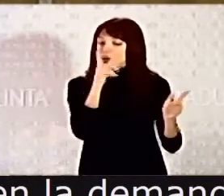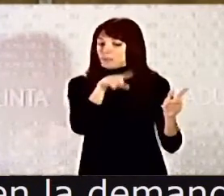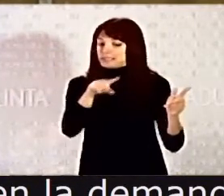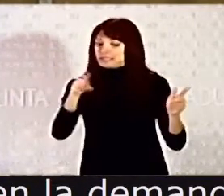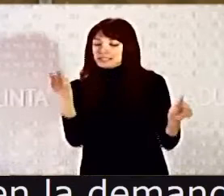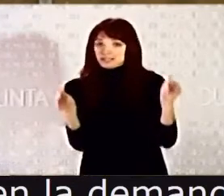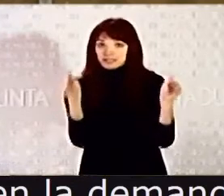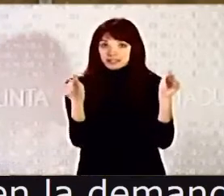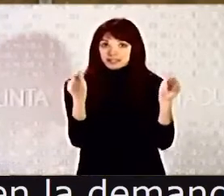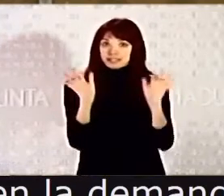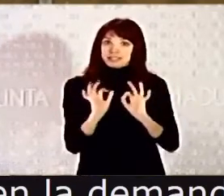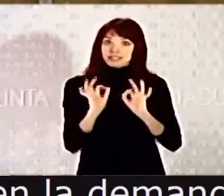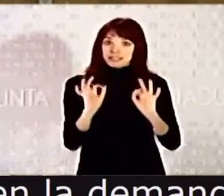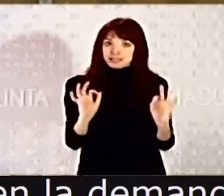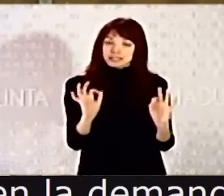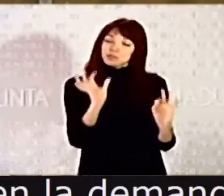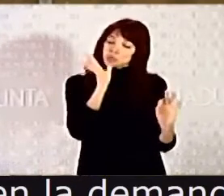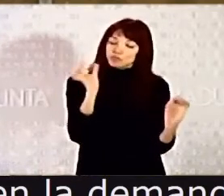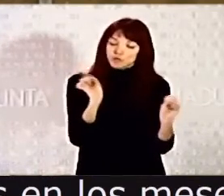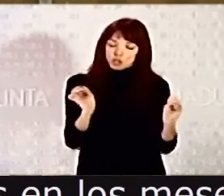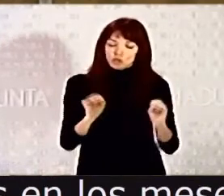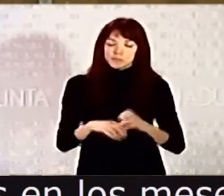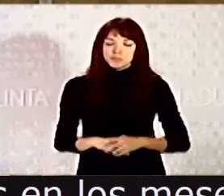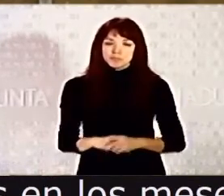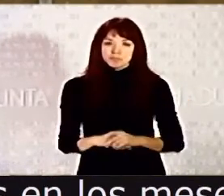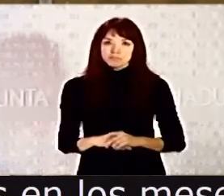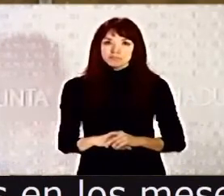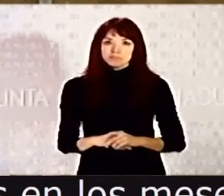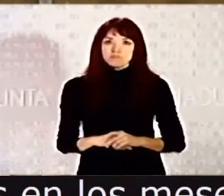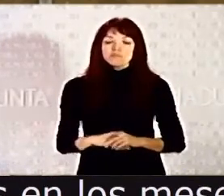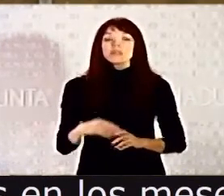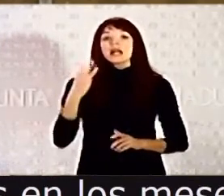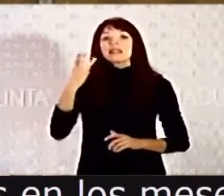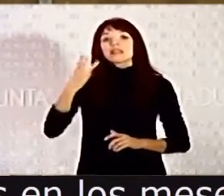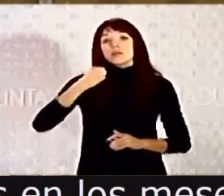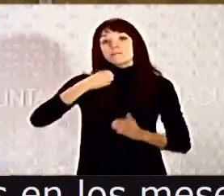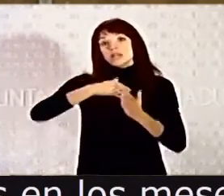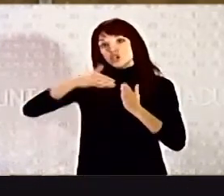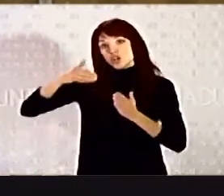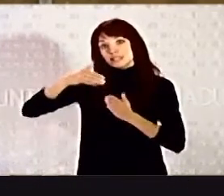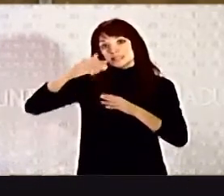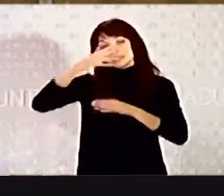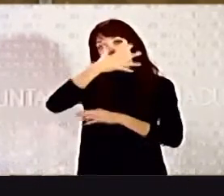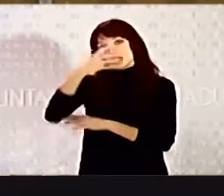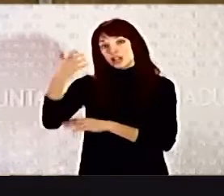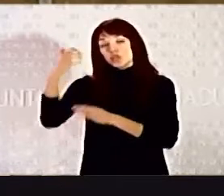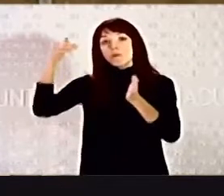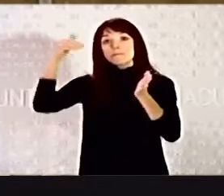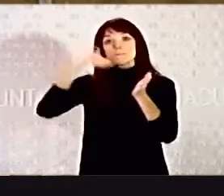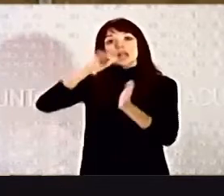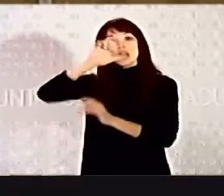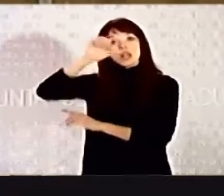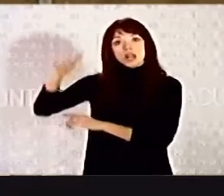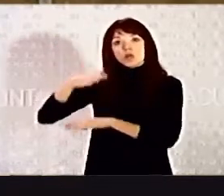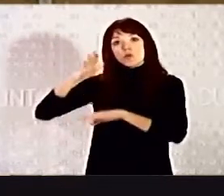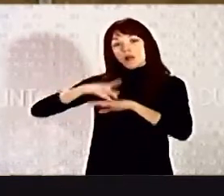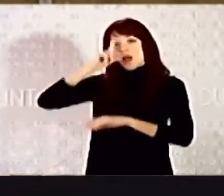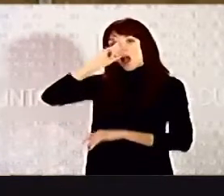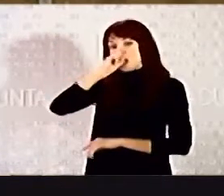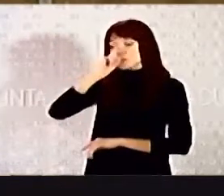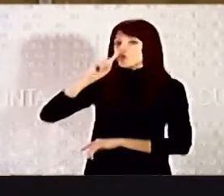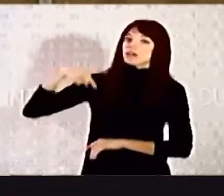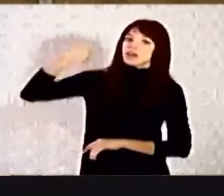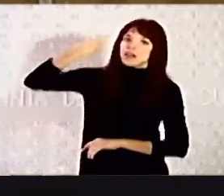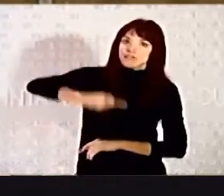meses de frío. 3.500.000 euros para el año 20 para los mínimos vitales con Fondo